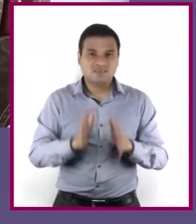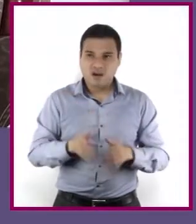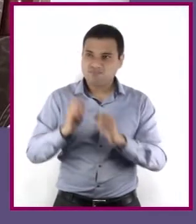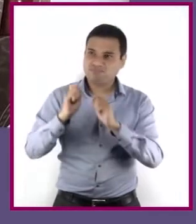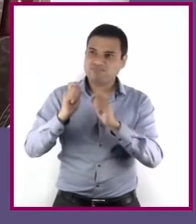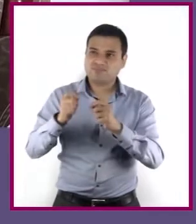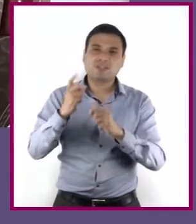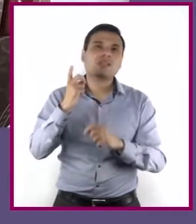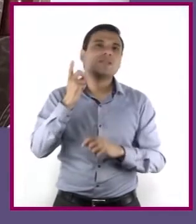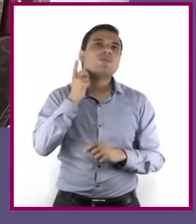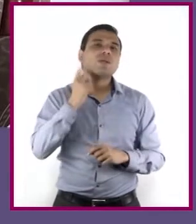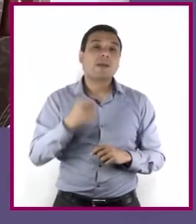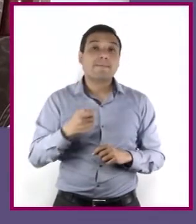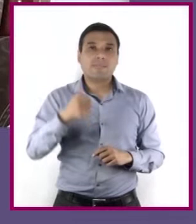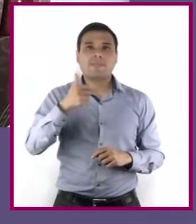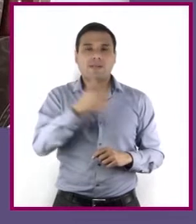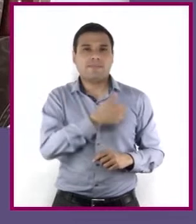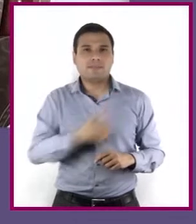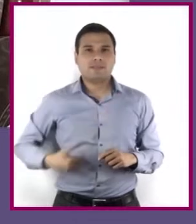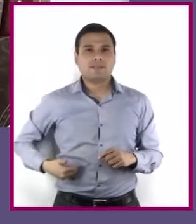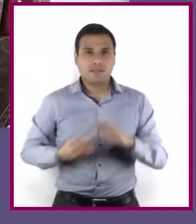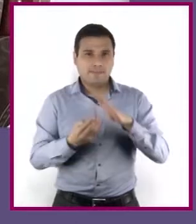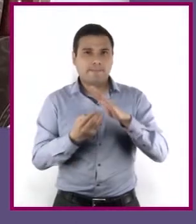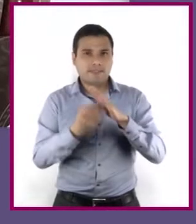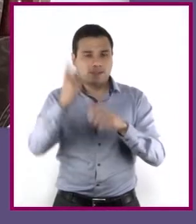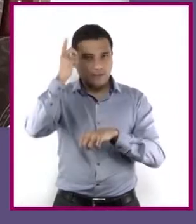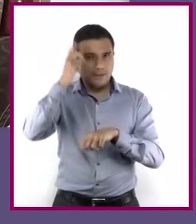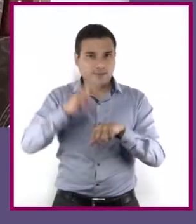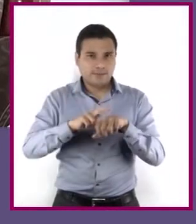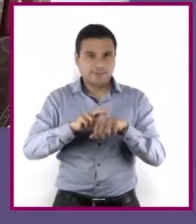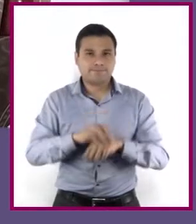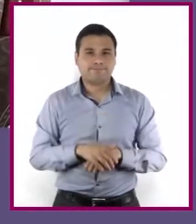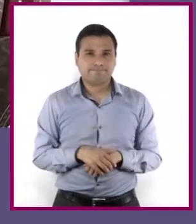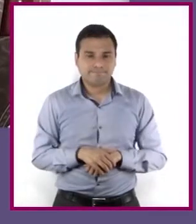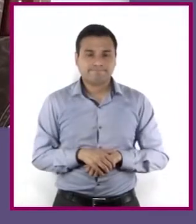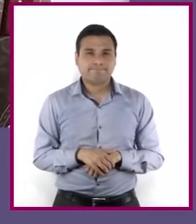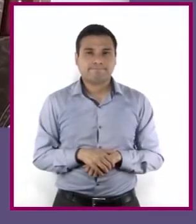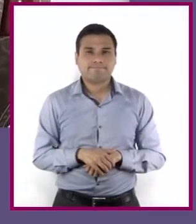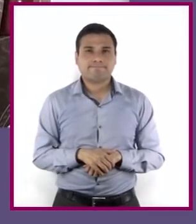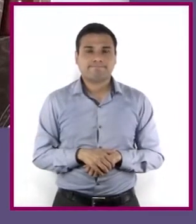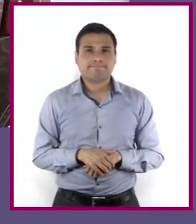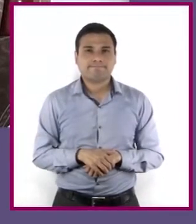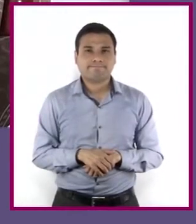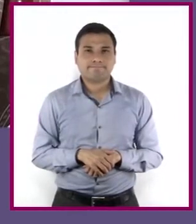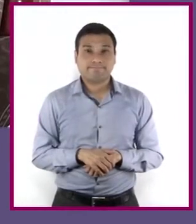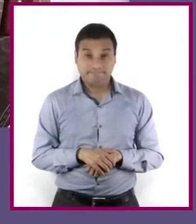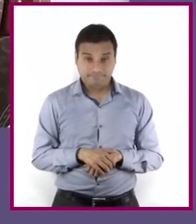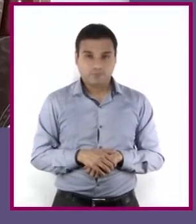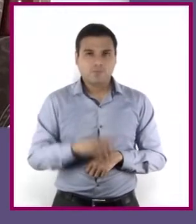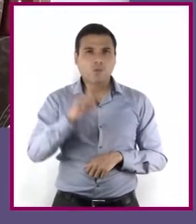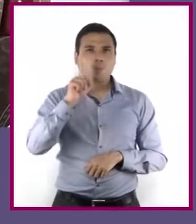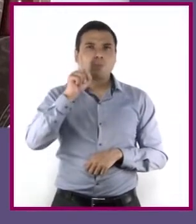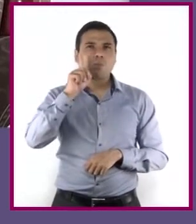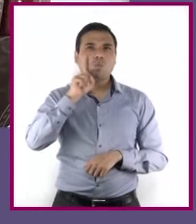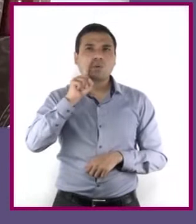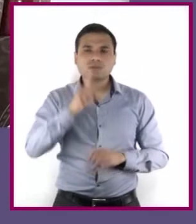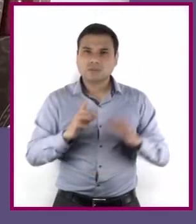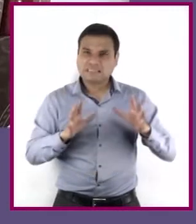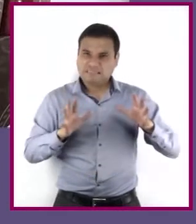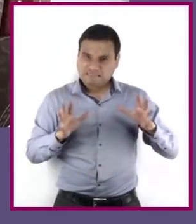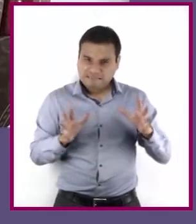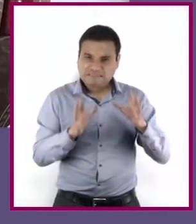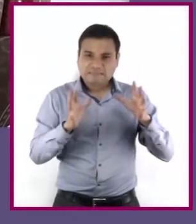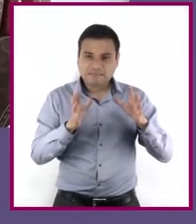primera presidenta de una mesa directiva en la legislatura local. Desde ahí, impulsó reformas al